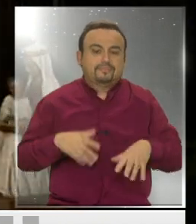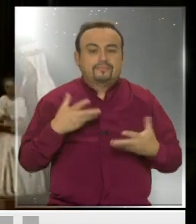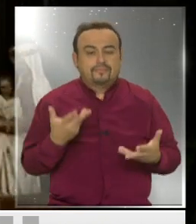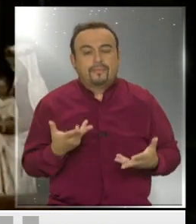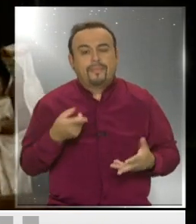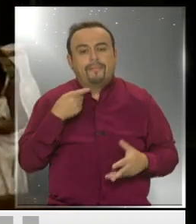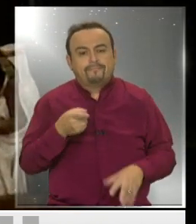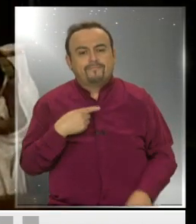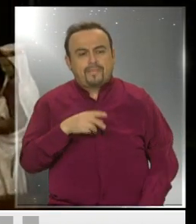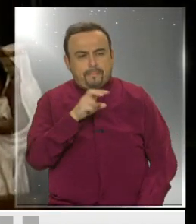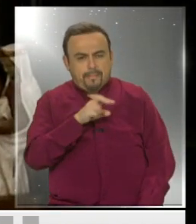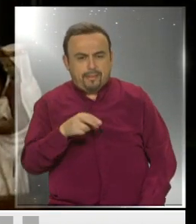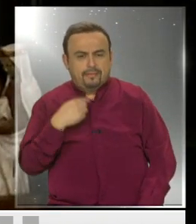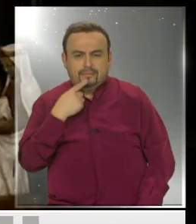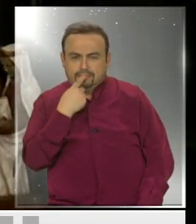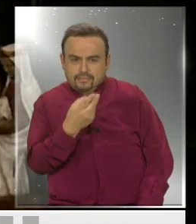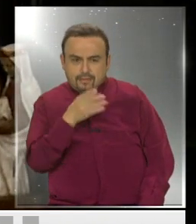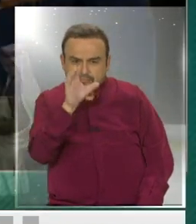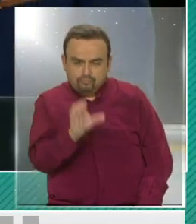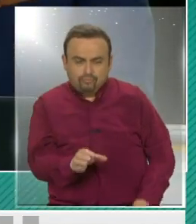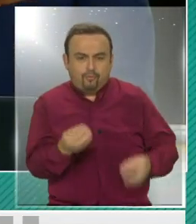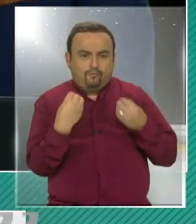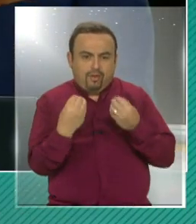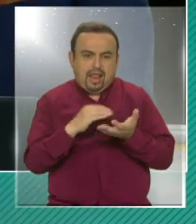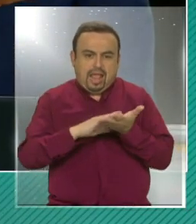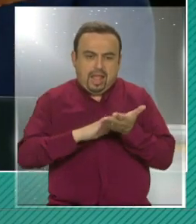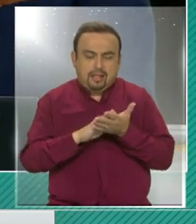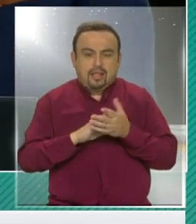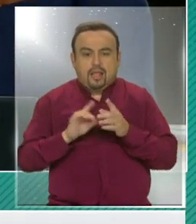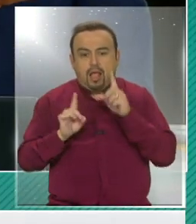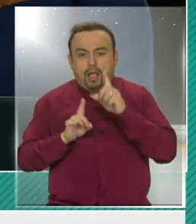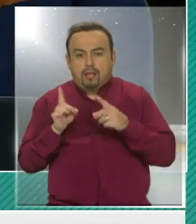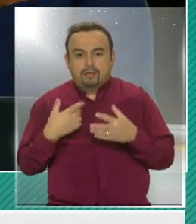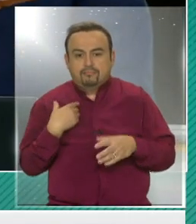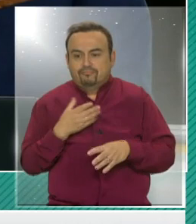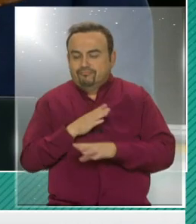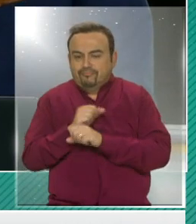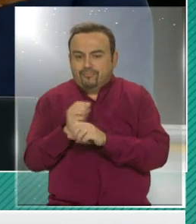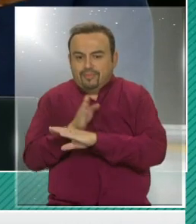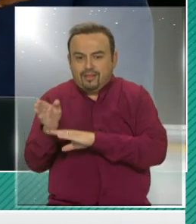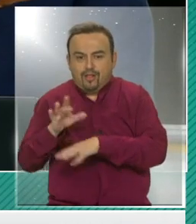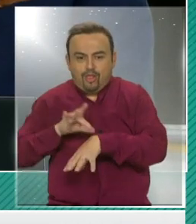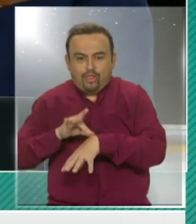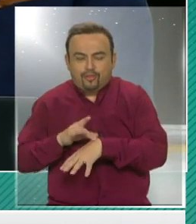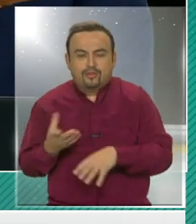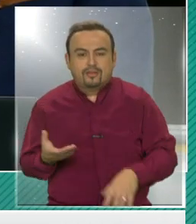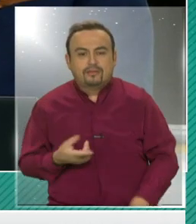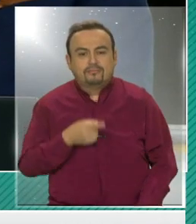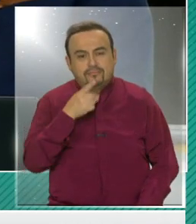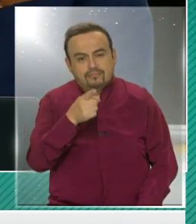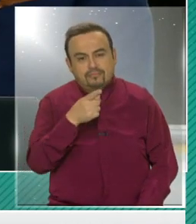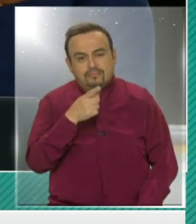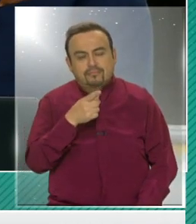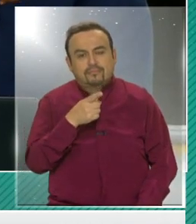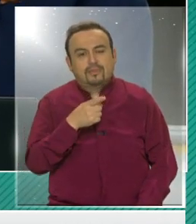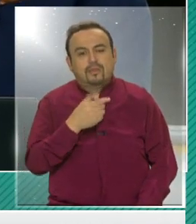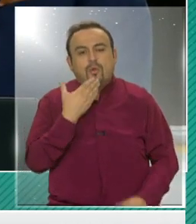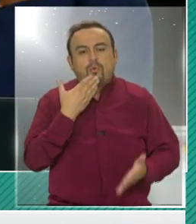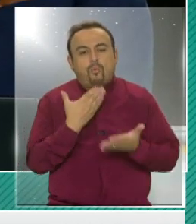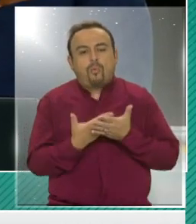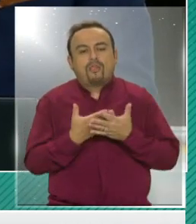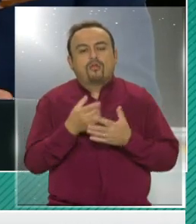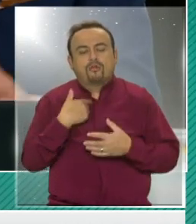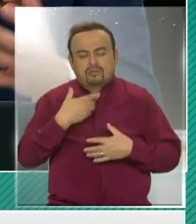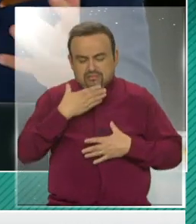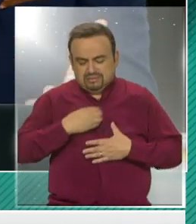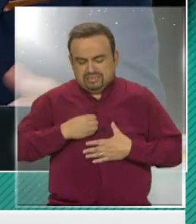escuchándolo usted tomándolo también como referente obviamente porque hay algunos que no pueden ni siquiera acceder a un doctor cuando tienen que ir